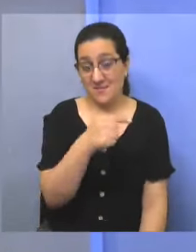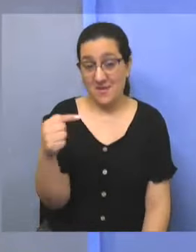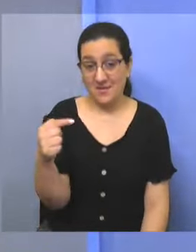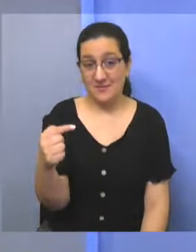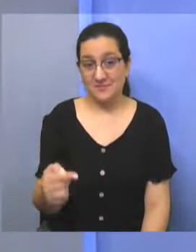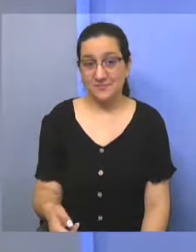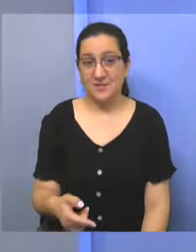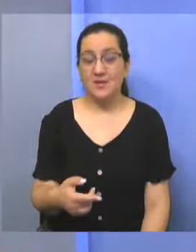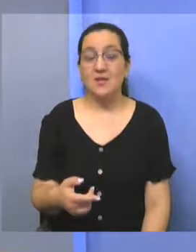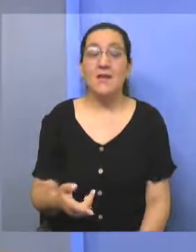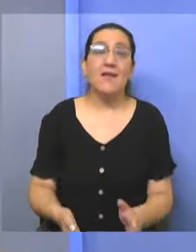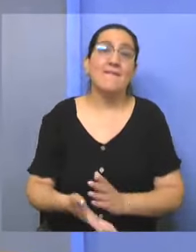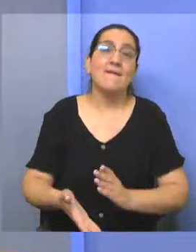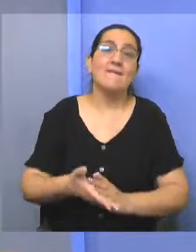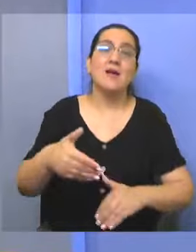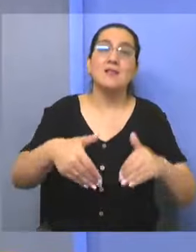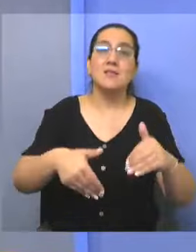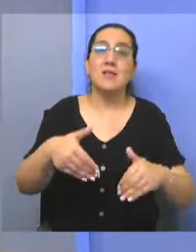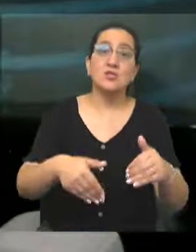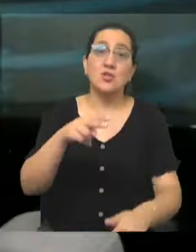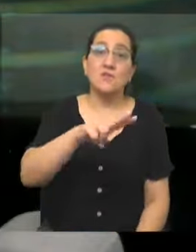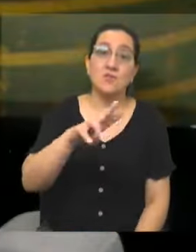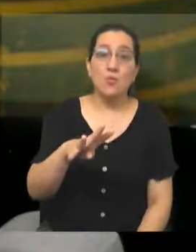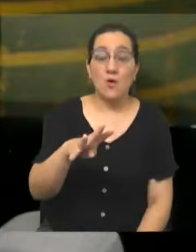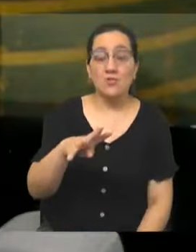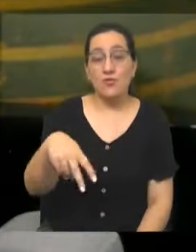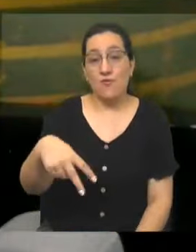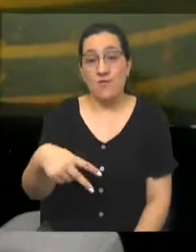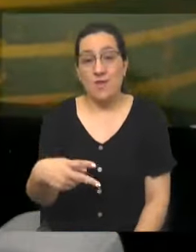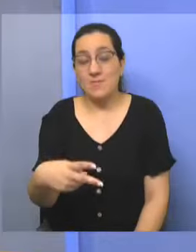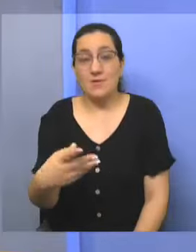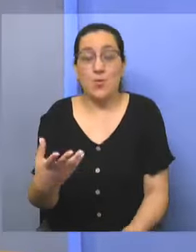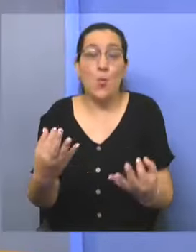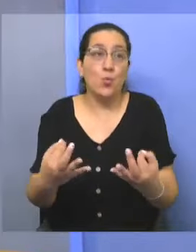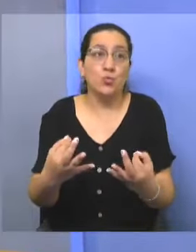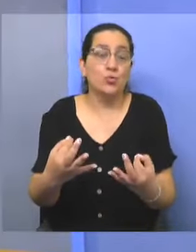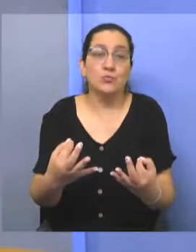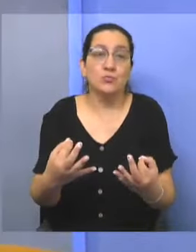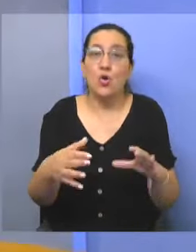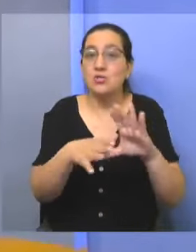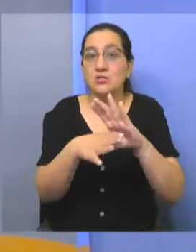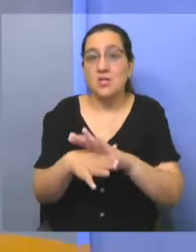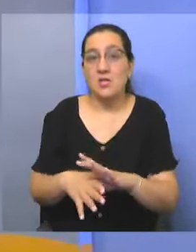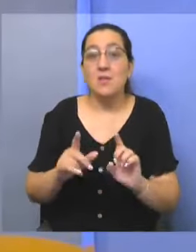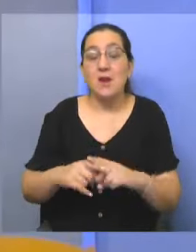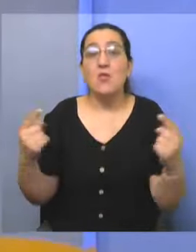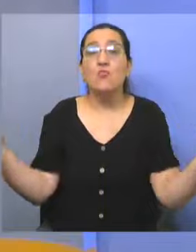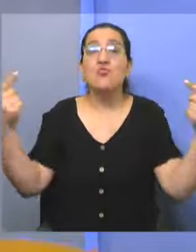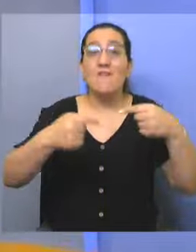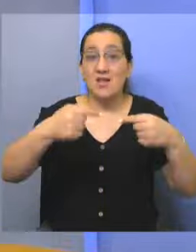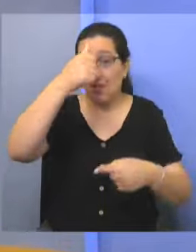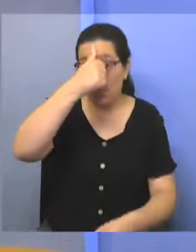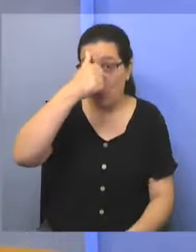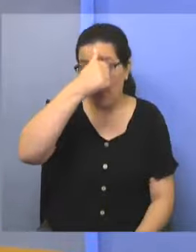Que estamos con las elecciones. Muchas cosas, Urice. Que nos quedó todo junto, vos. Con un debate el domingo que tenemos,